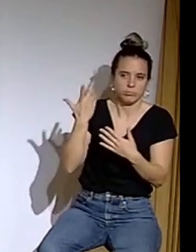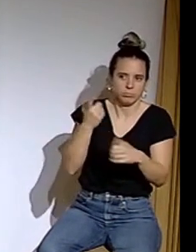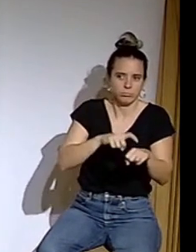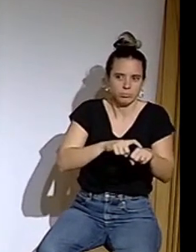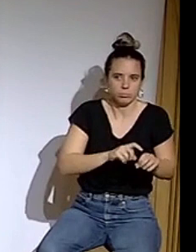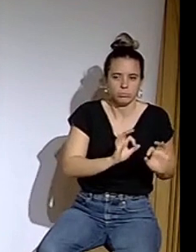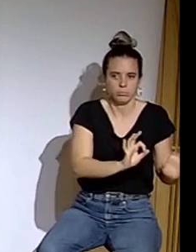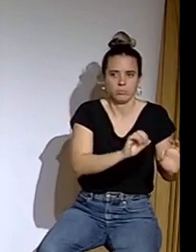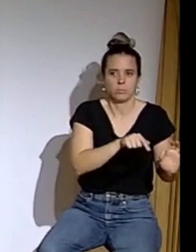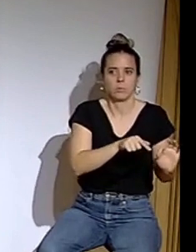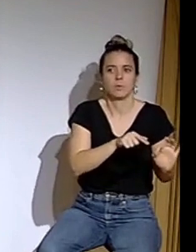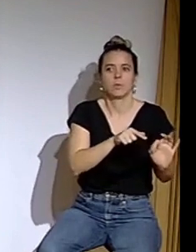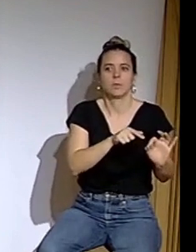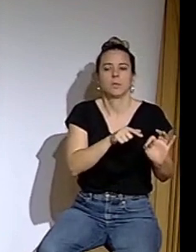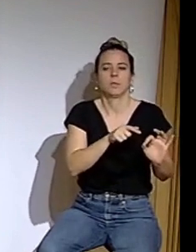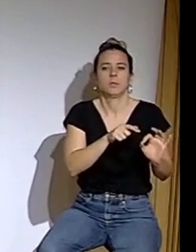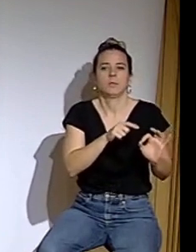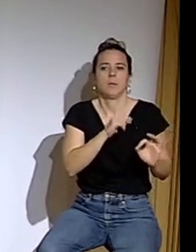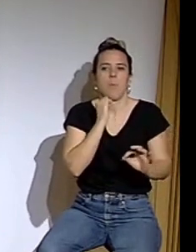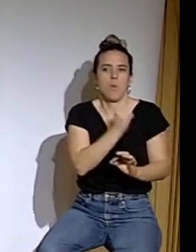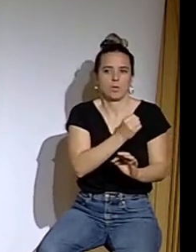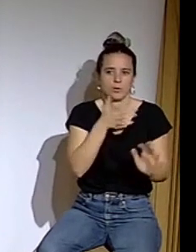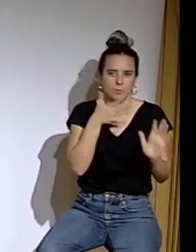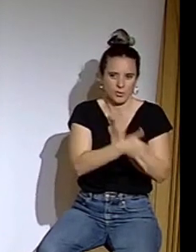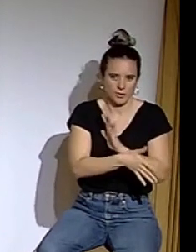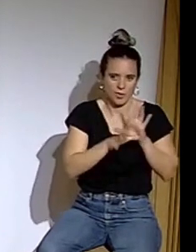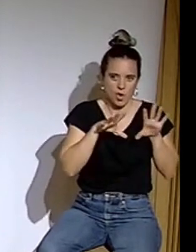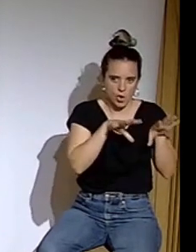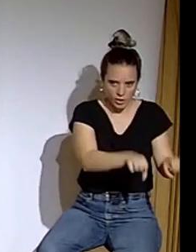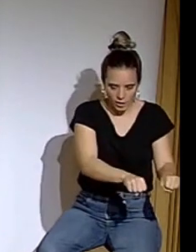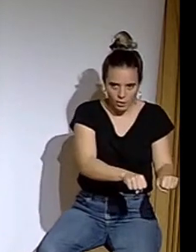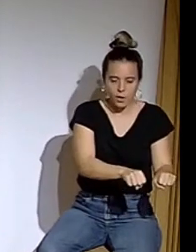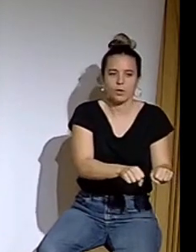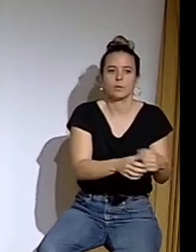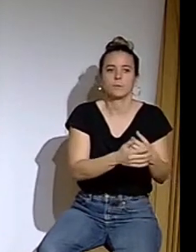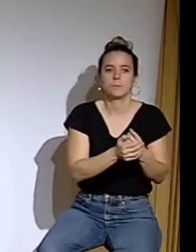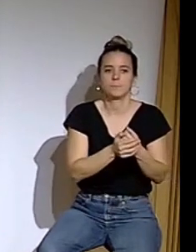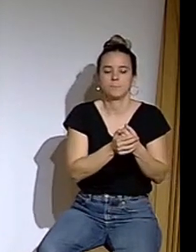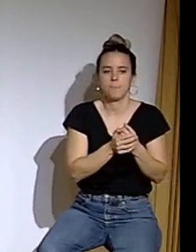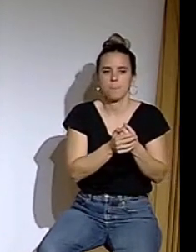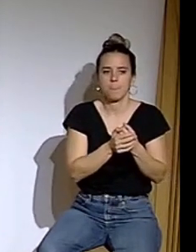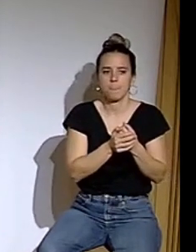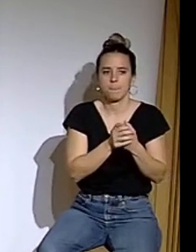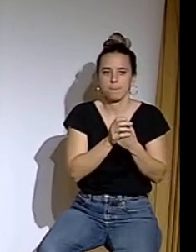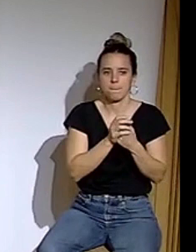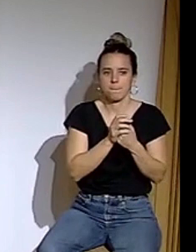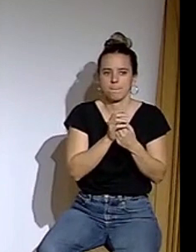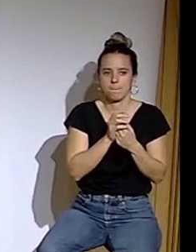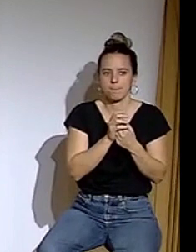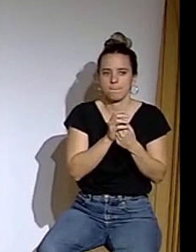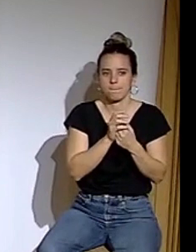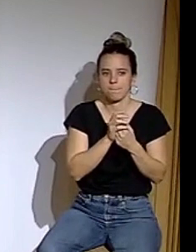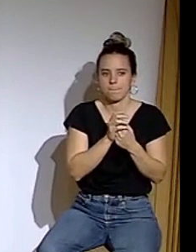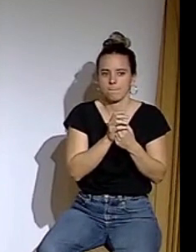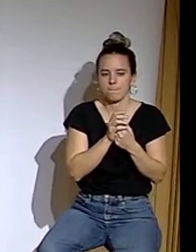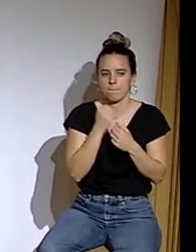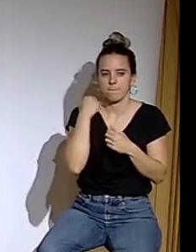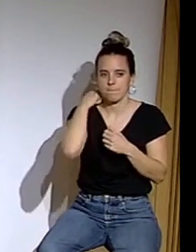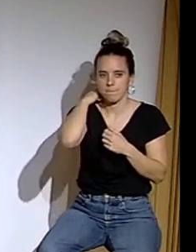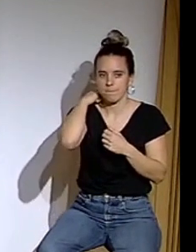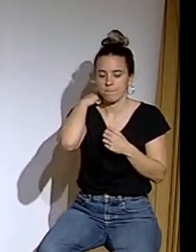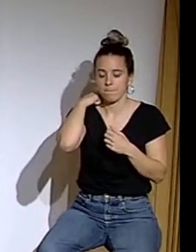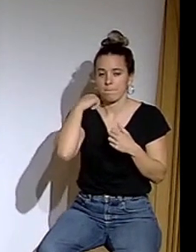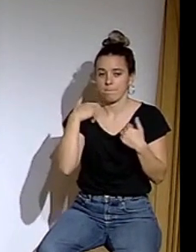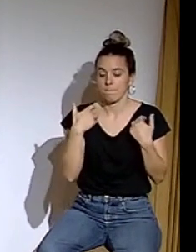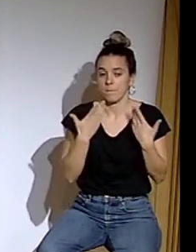de la colonización territorio Argentina en el centro particularmente Entonces era un poco demostrar todo